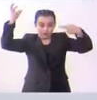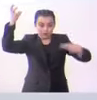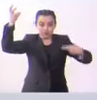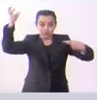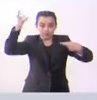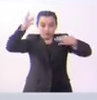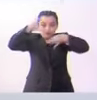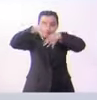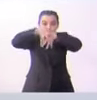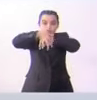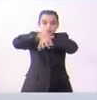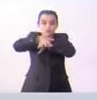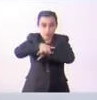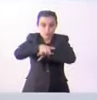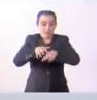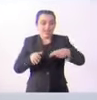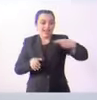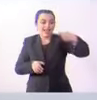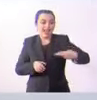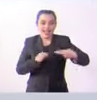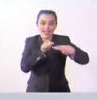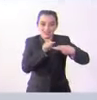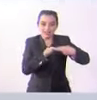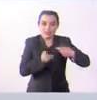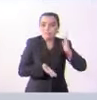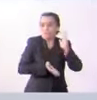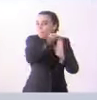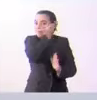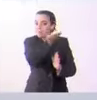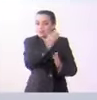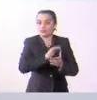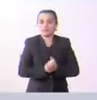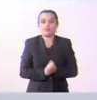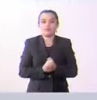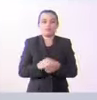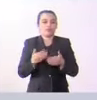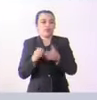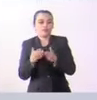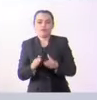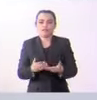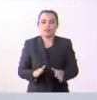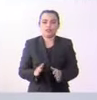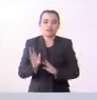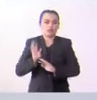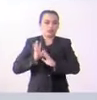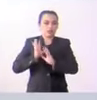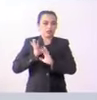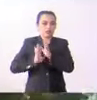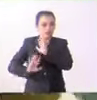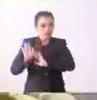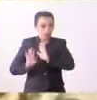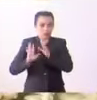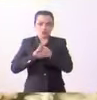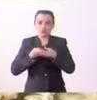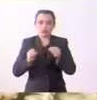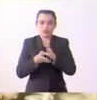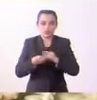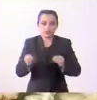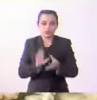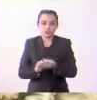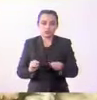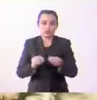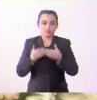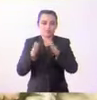cuento realista se diferencia de otros tipos de cuentos como el fantástico, el maravilloso o el histórico, ya que este